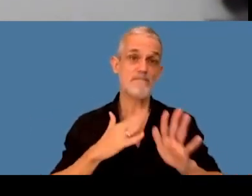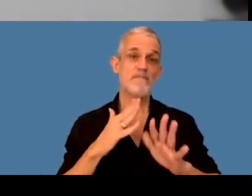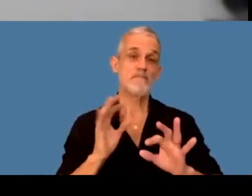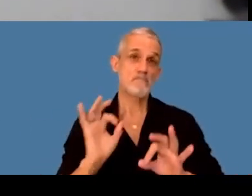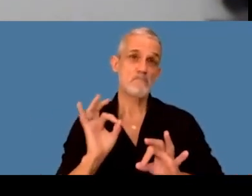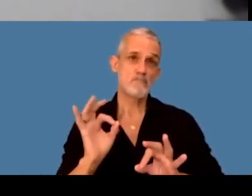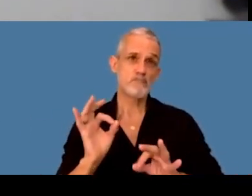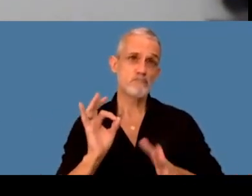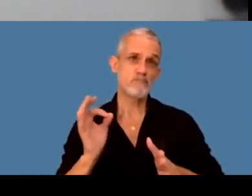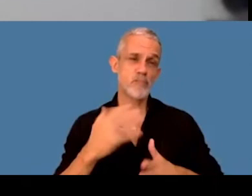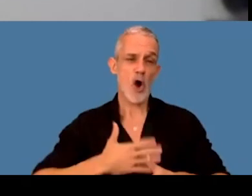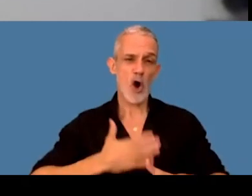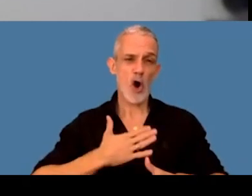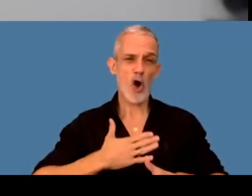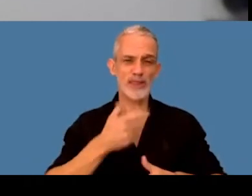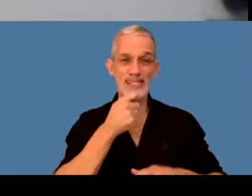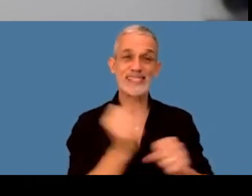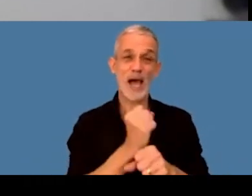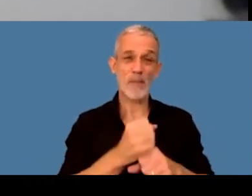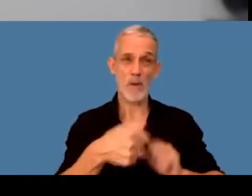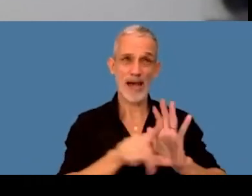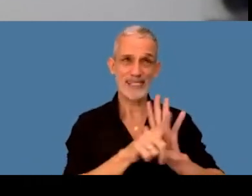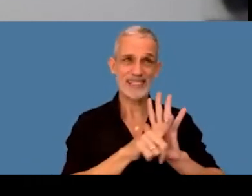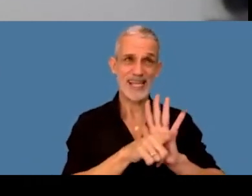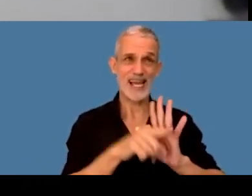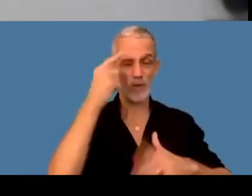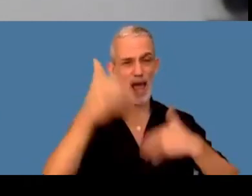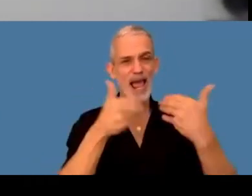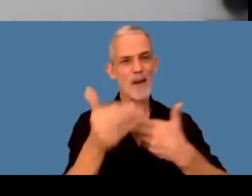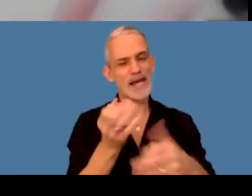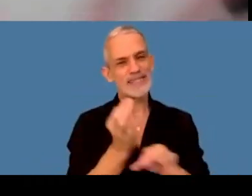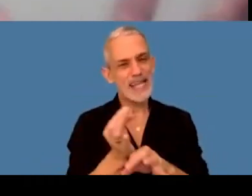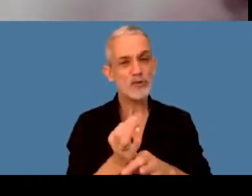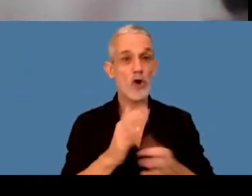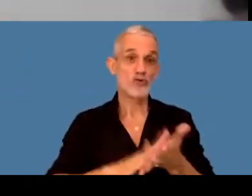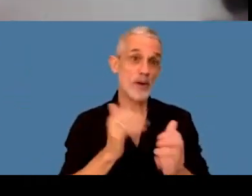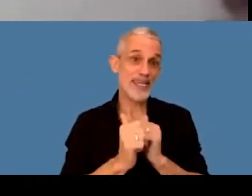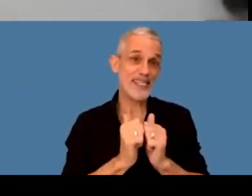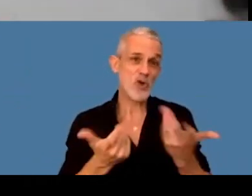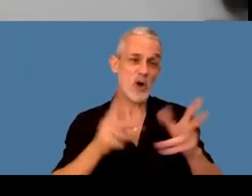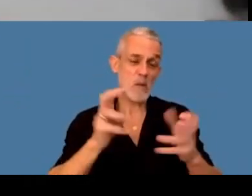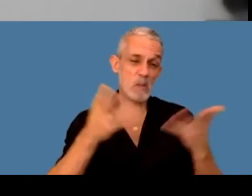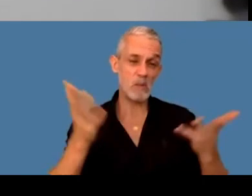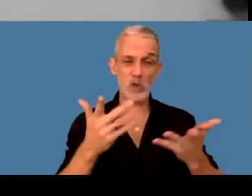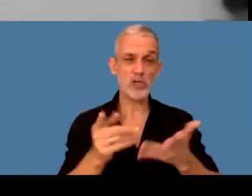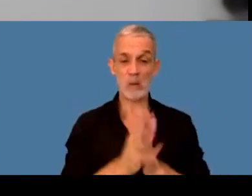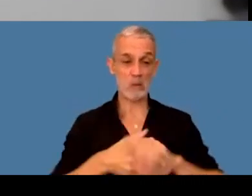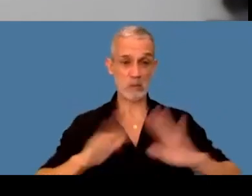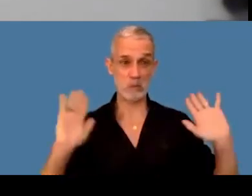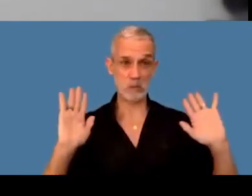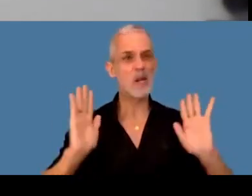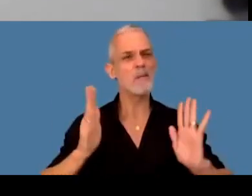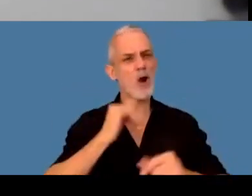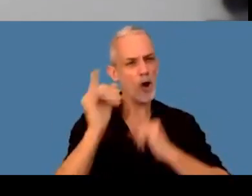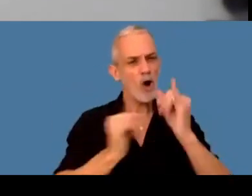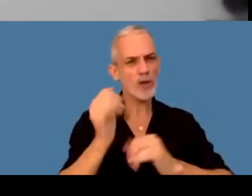estaría contenta que saliera esa ley. Una capacitación de historia, total, es neutro, pero contarles